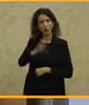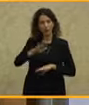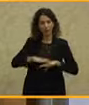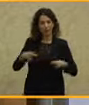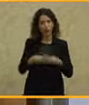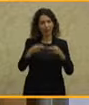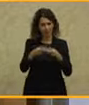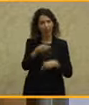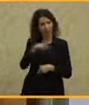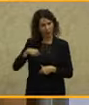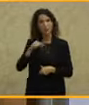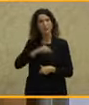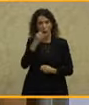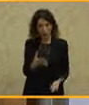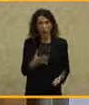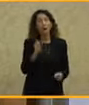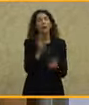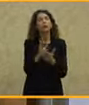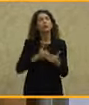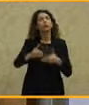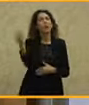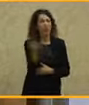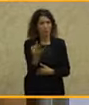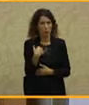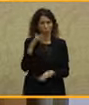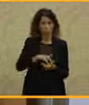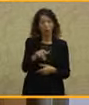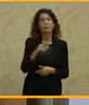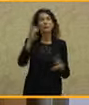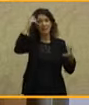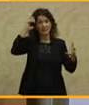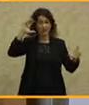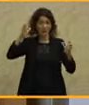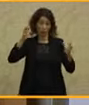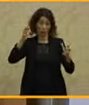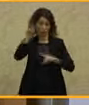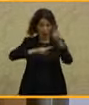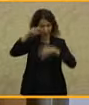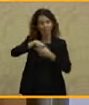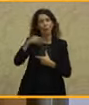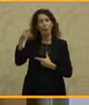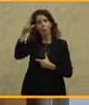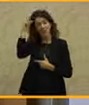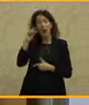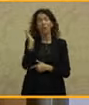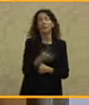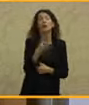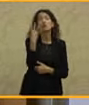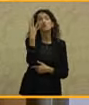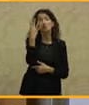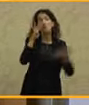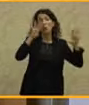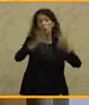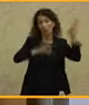es el reto que tenemos ahora por delante. Como sabéis, los trastornos mentales afectan a más de un 9%